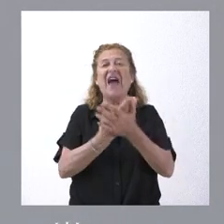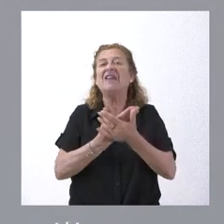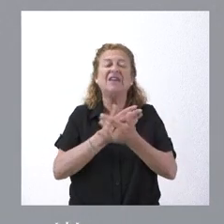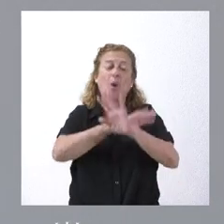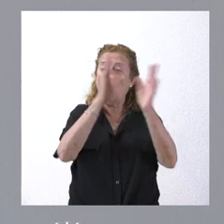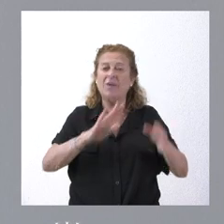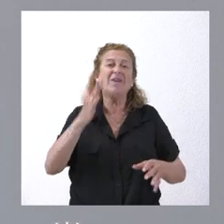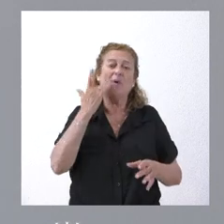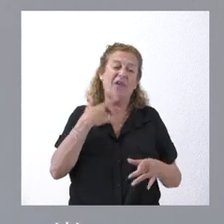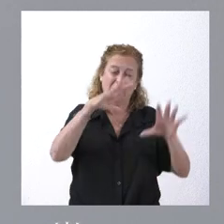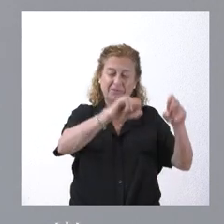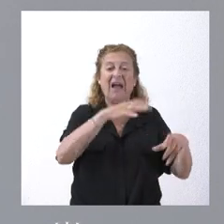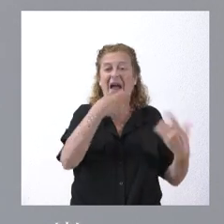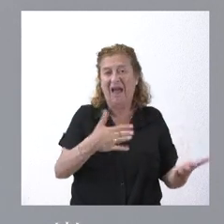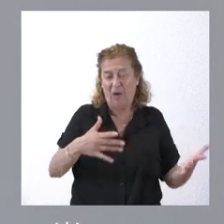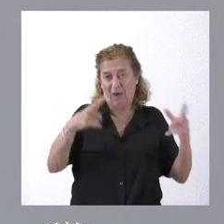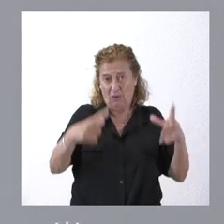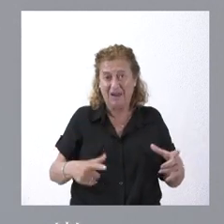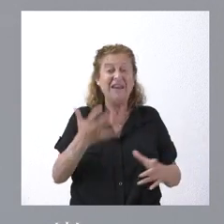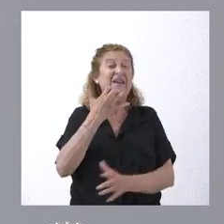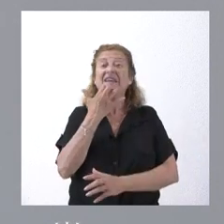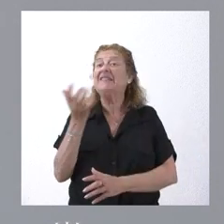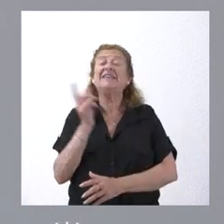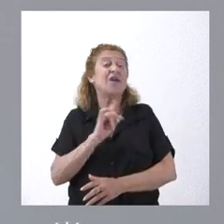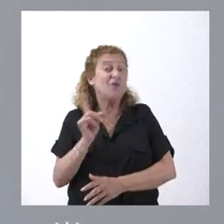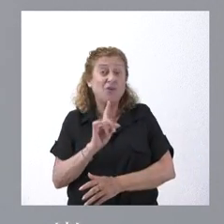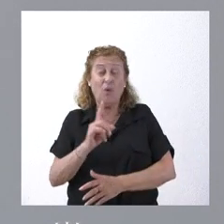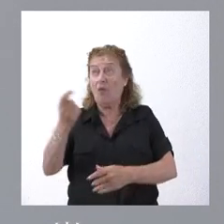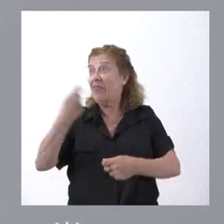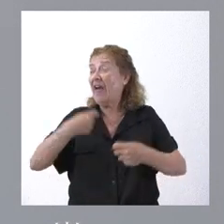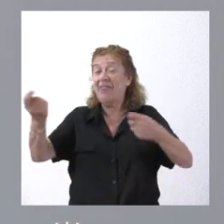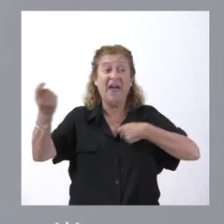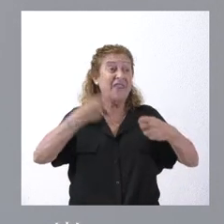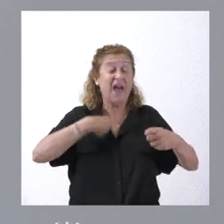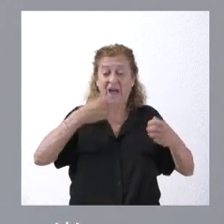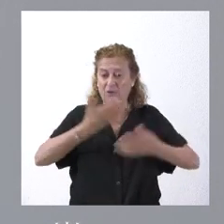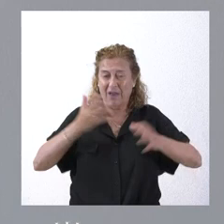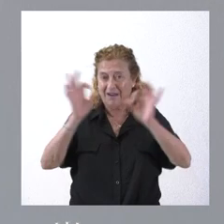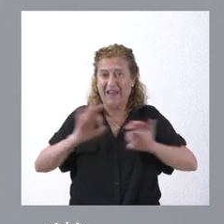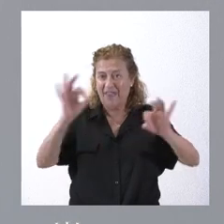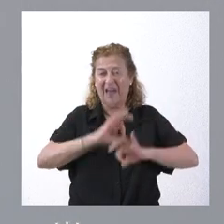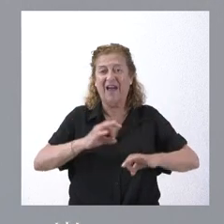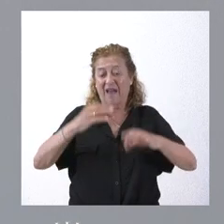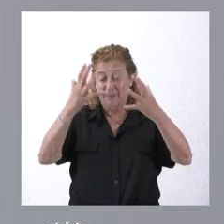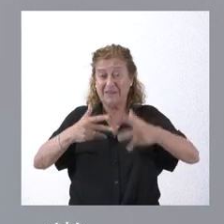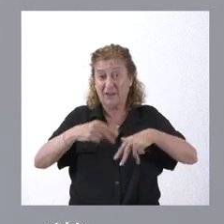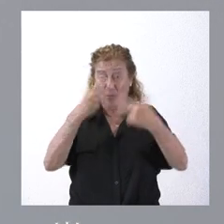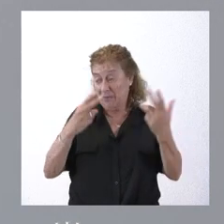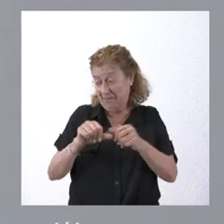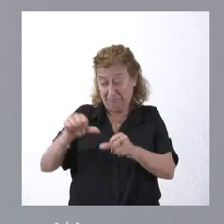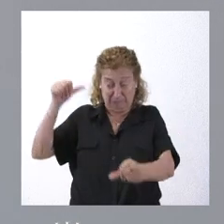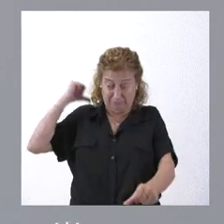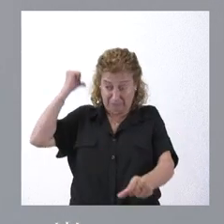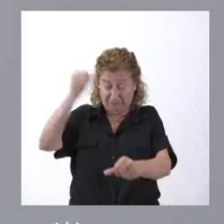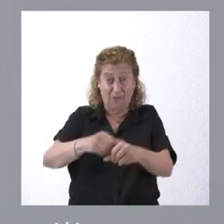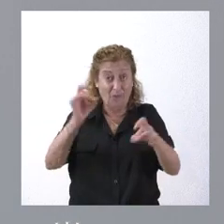ocupación de las actuales instalaciones. Si no recibiéramos ayudas de ninguna administración pública, como ha venido ocurriendo hasta el día de hoy, pues